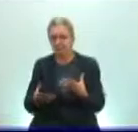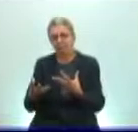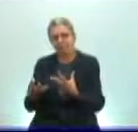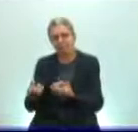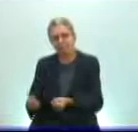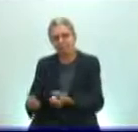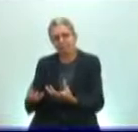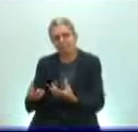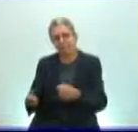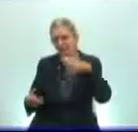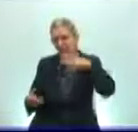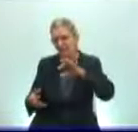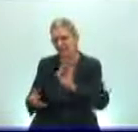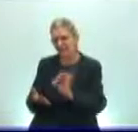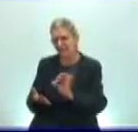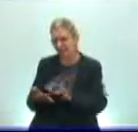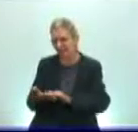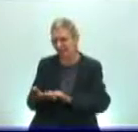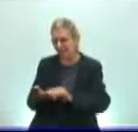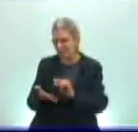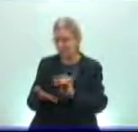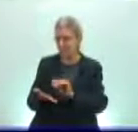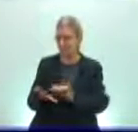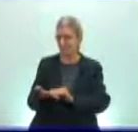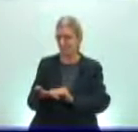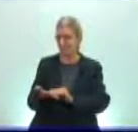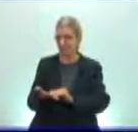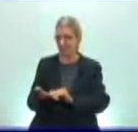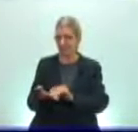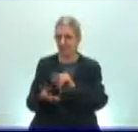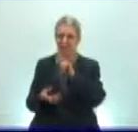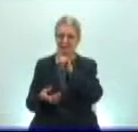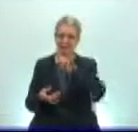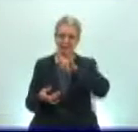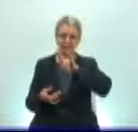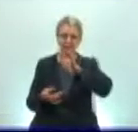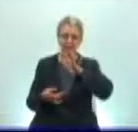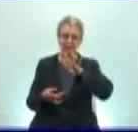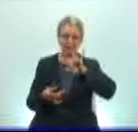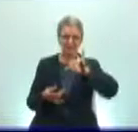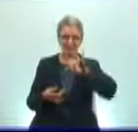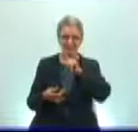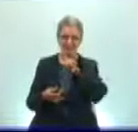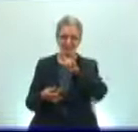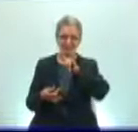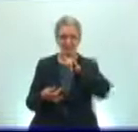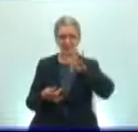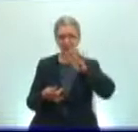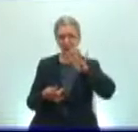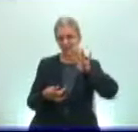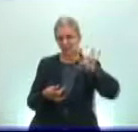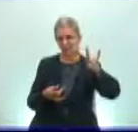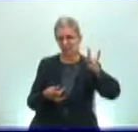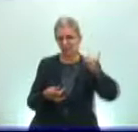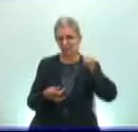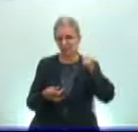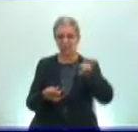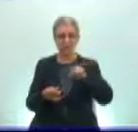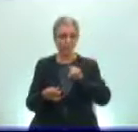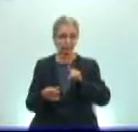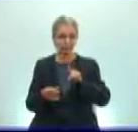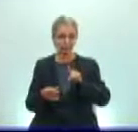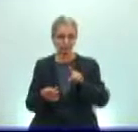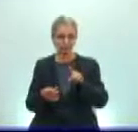de 1946 a 1949 no se logró alcanzar las